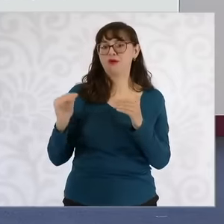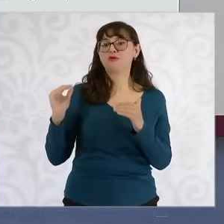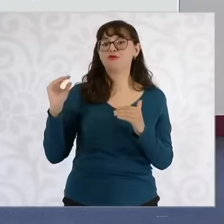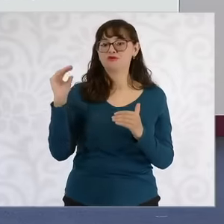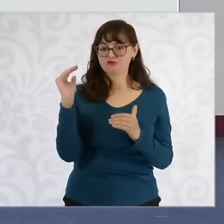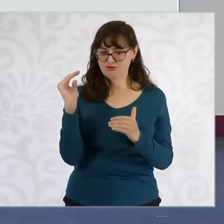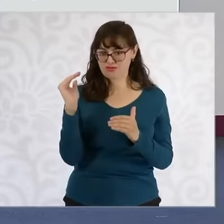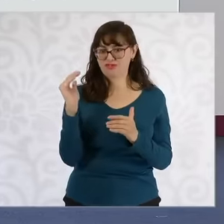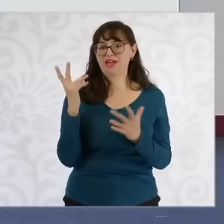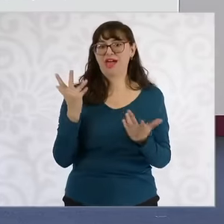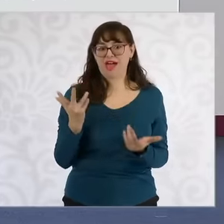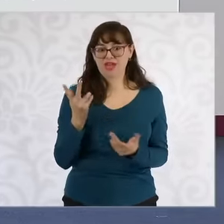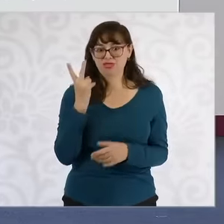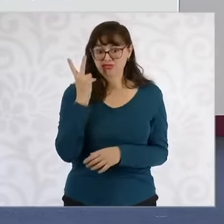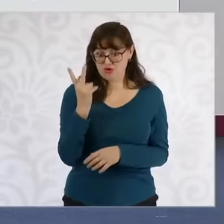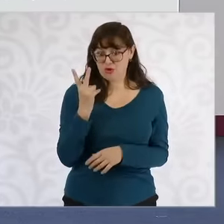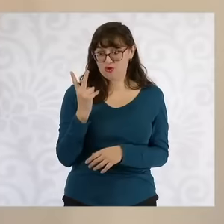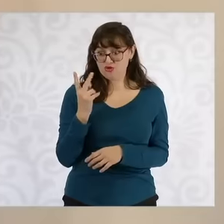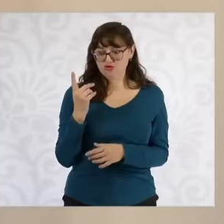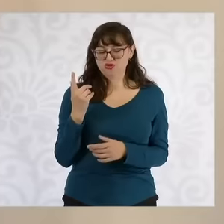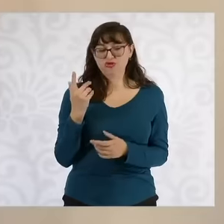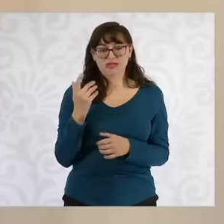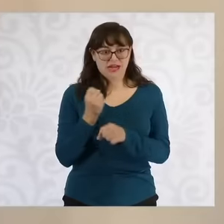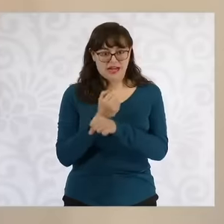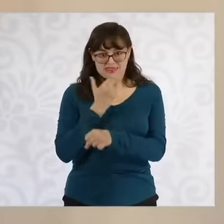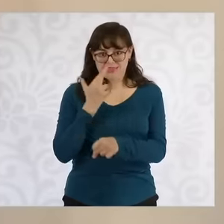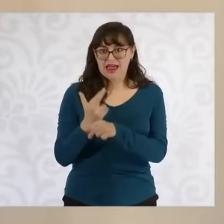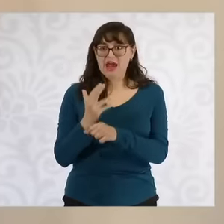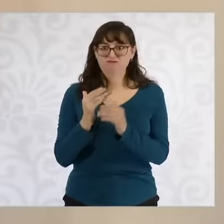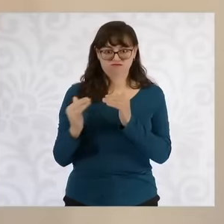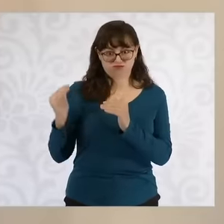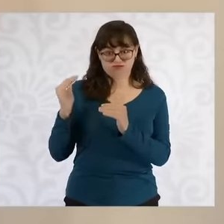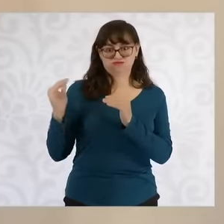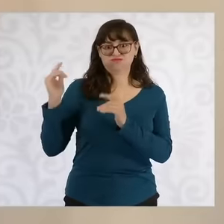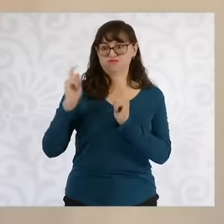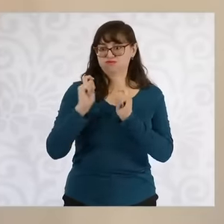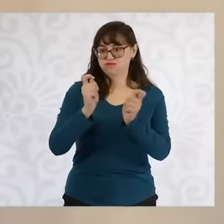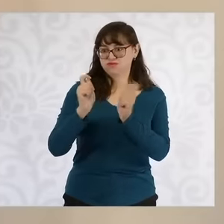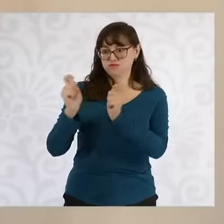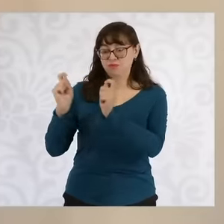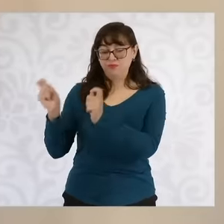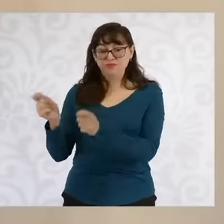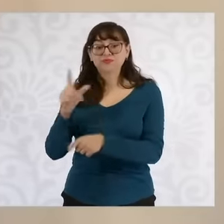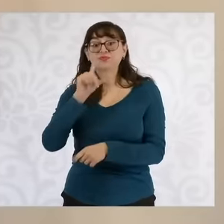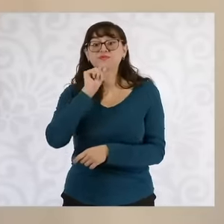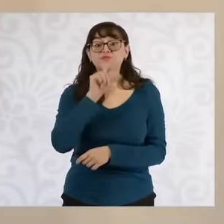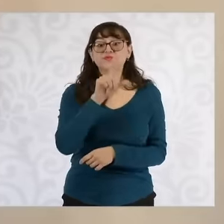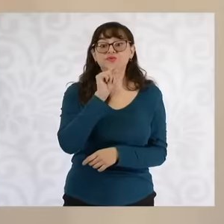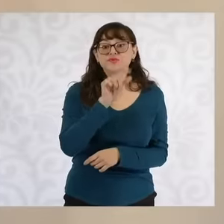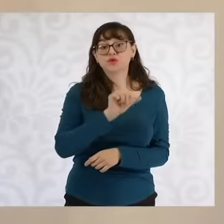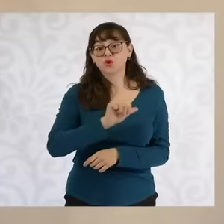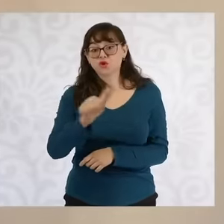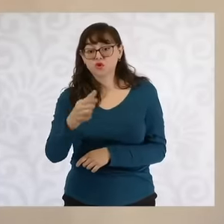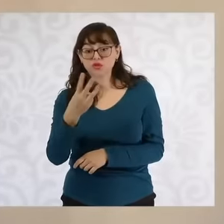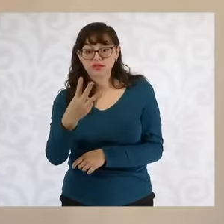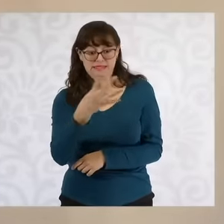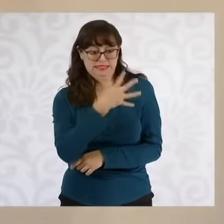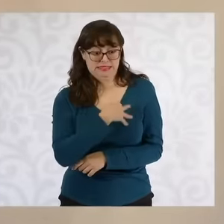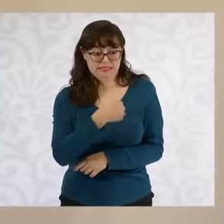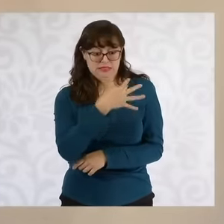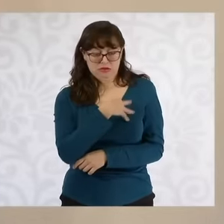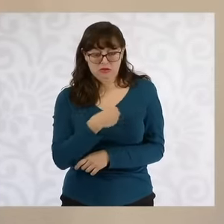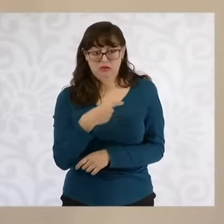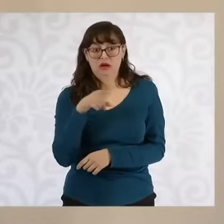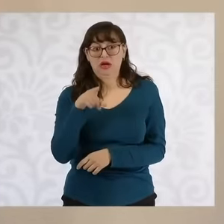más son secretarios de tribunal y de juzgado. En la lista del estado de Jalisco aparece el caso de otros 3 hijos de un magistrado